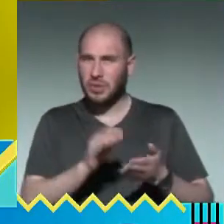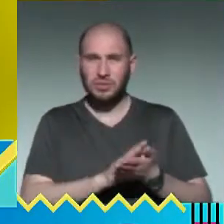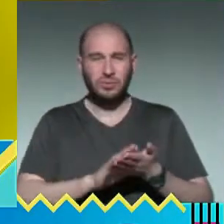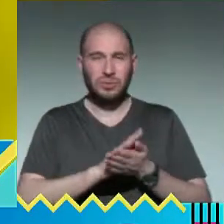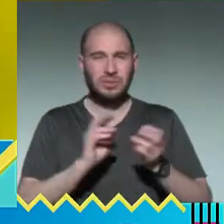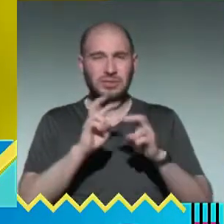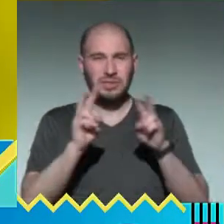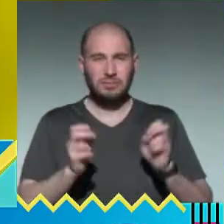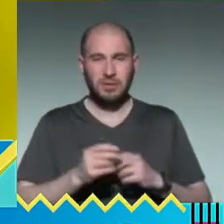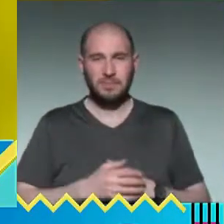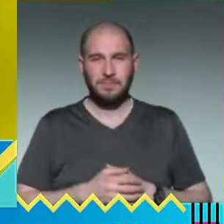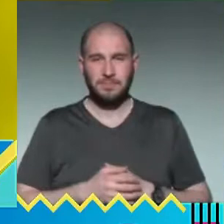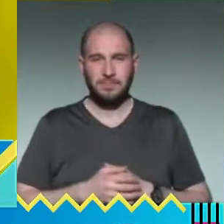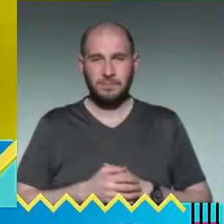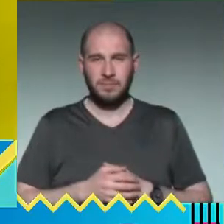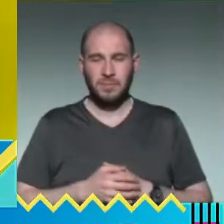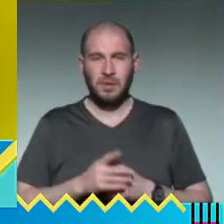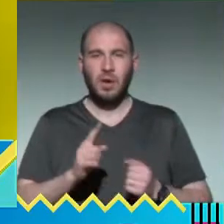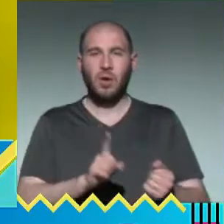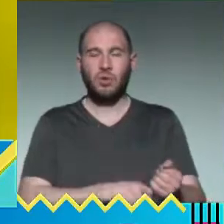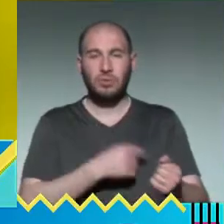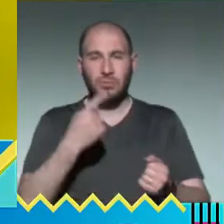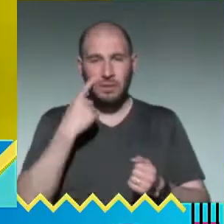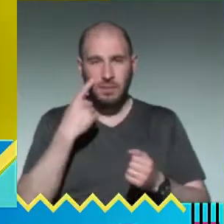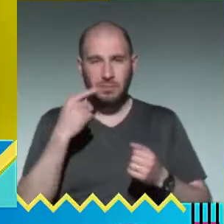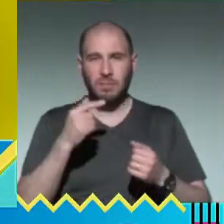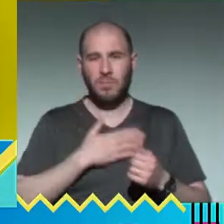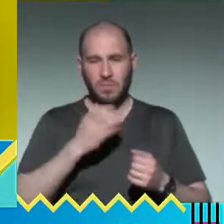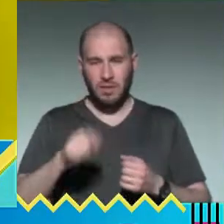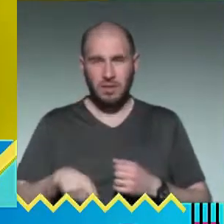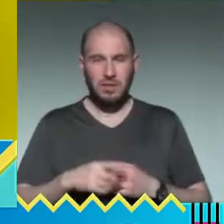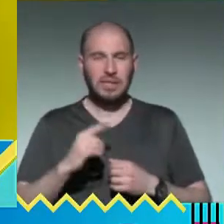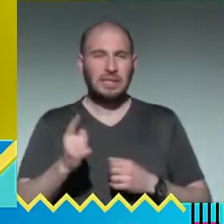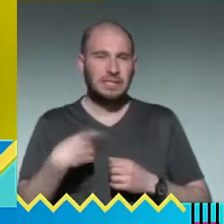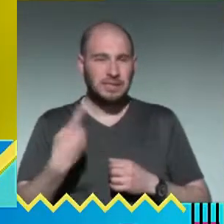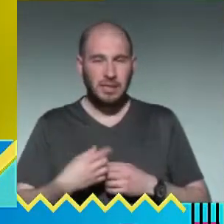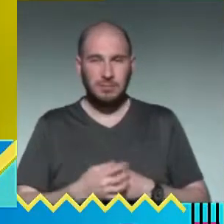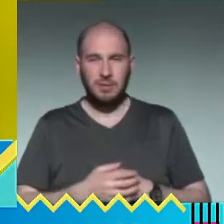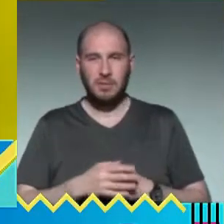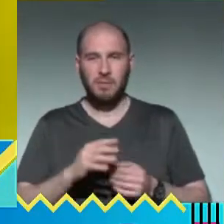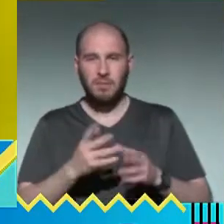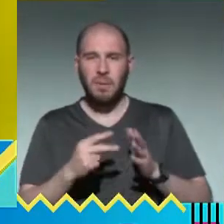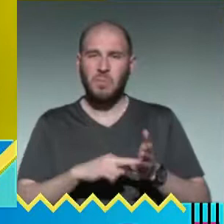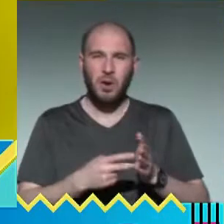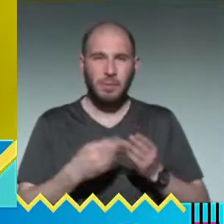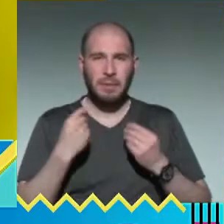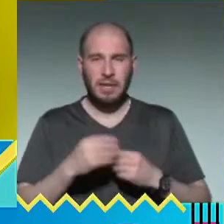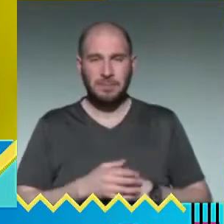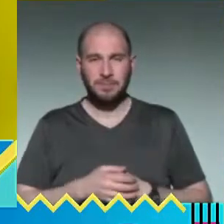el tema de acostumbrarnos a vivir con lo nuestro. Siempre hemos tenido de alguna manera problemas